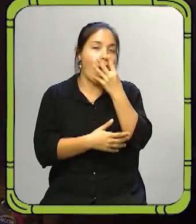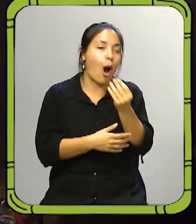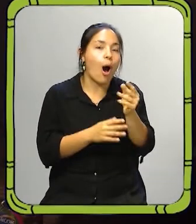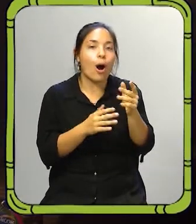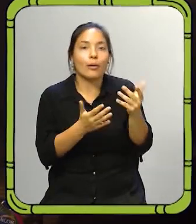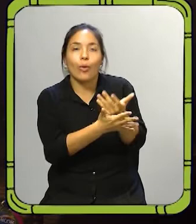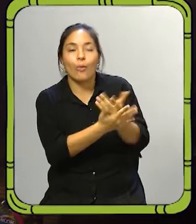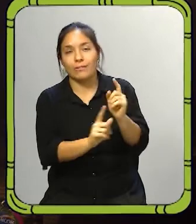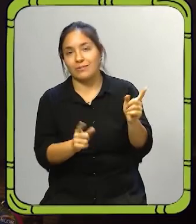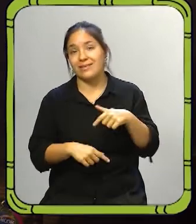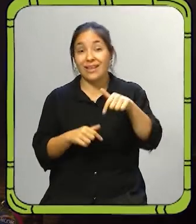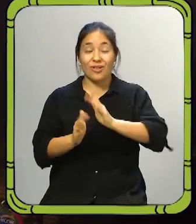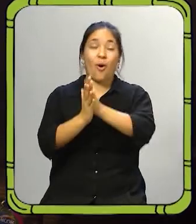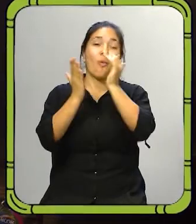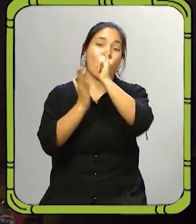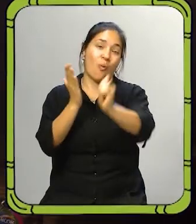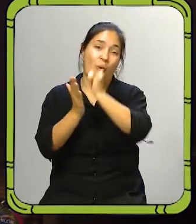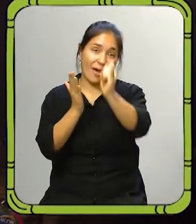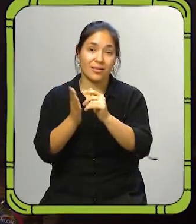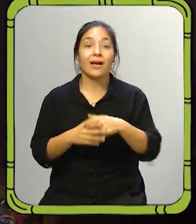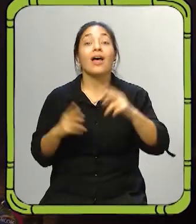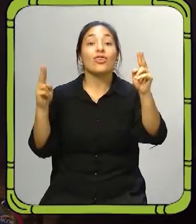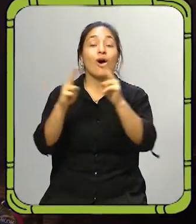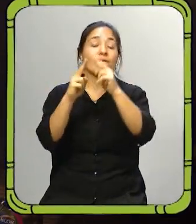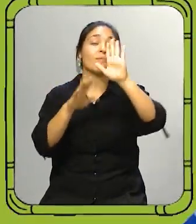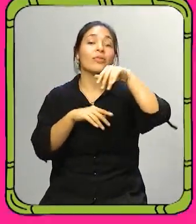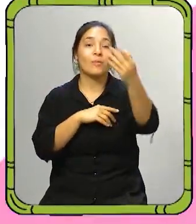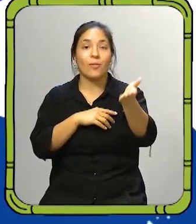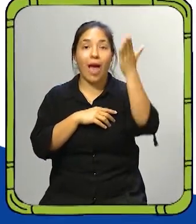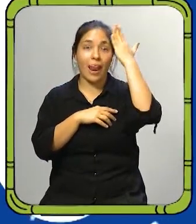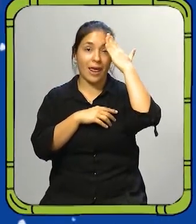Cape. Espero que les haya gustado. Nos vemos enseguida en la nave. No se vayan.